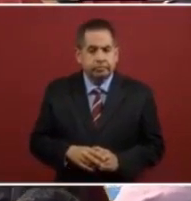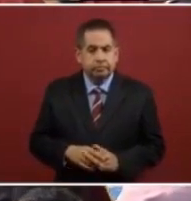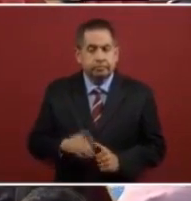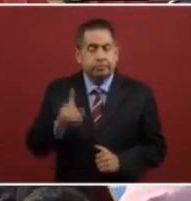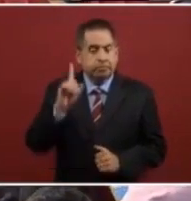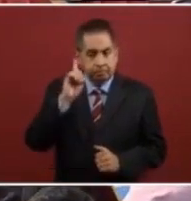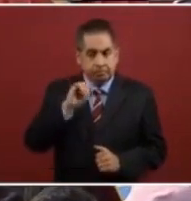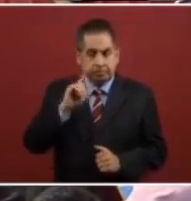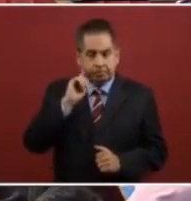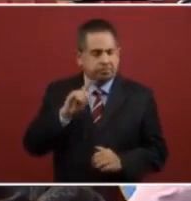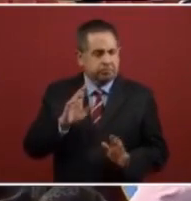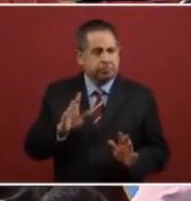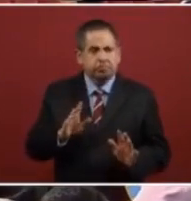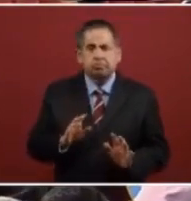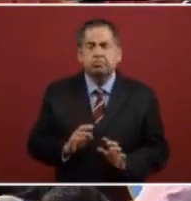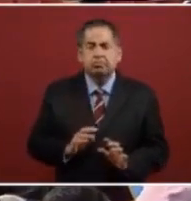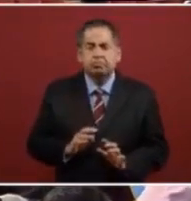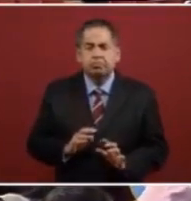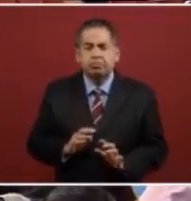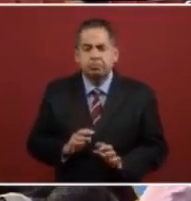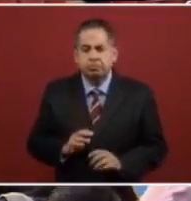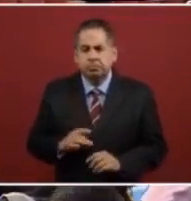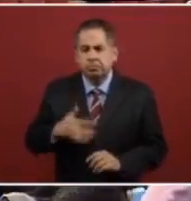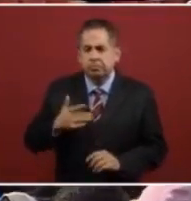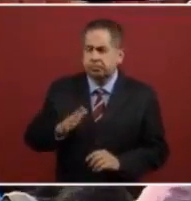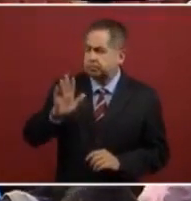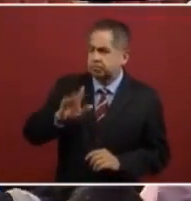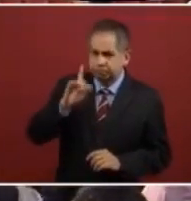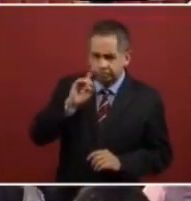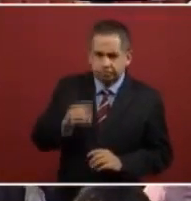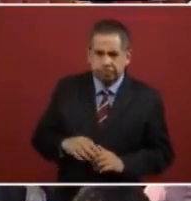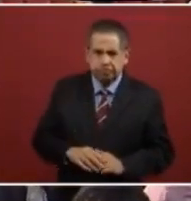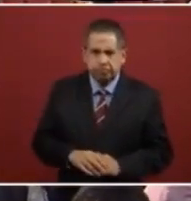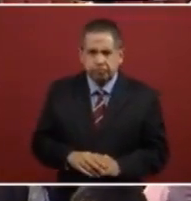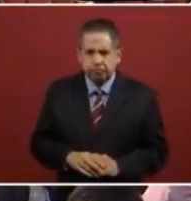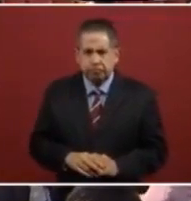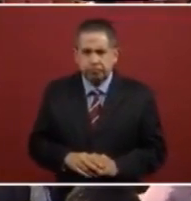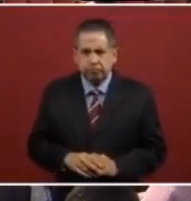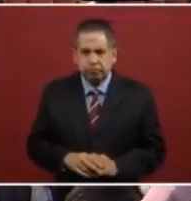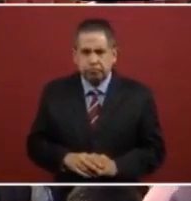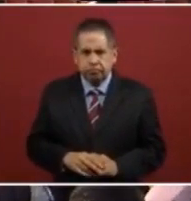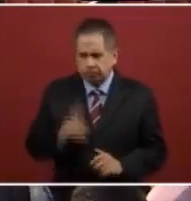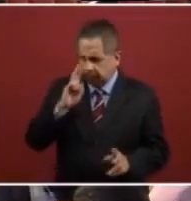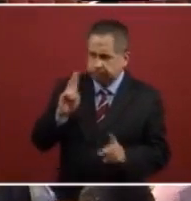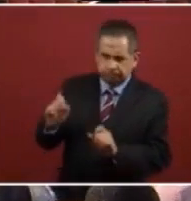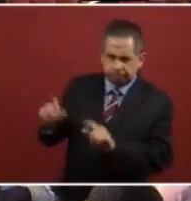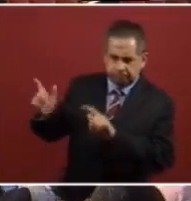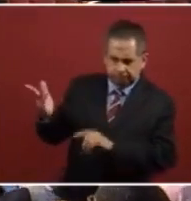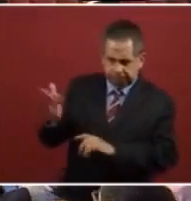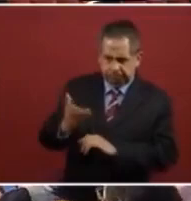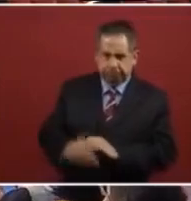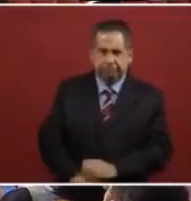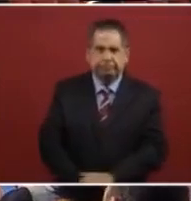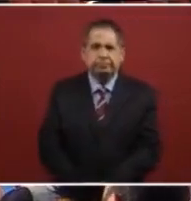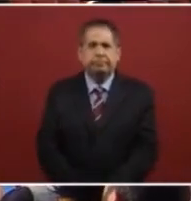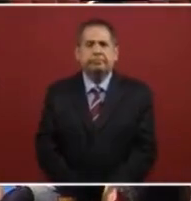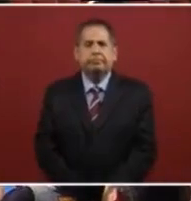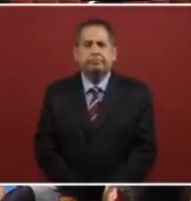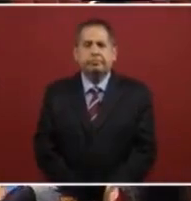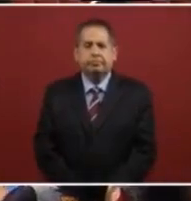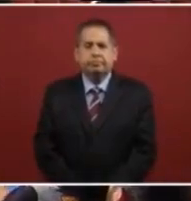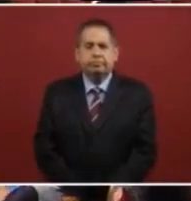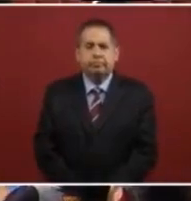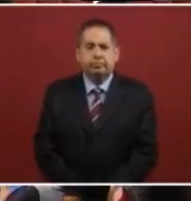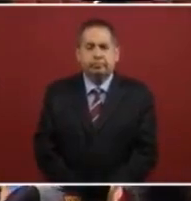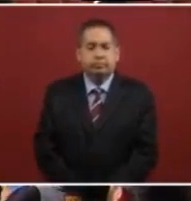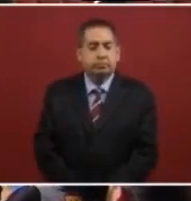Mañana, si les parece, pero Okay. vamos viendo esto. So first, let's watch this.